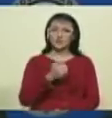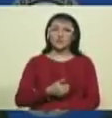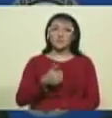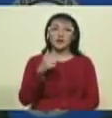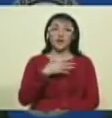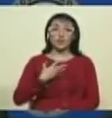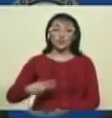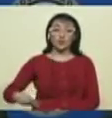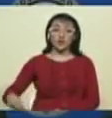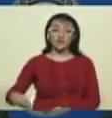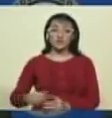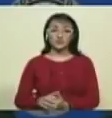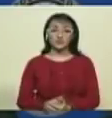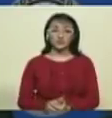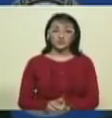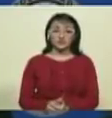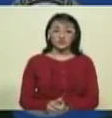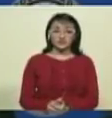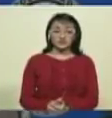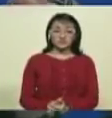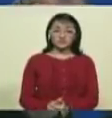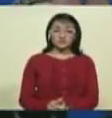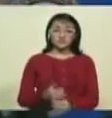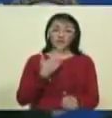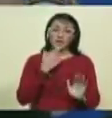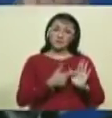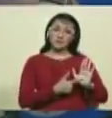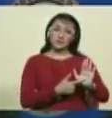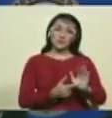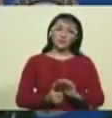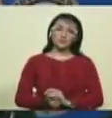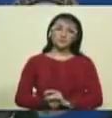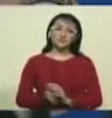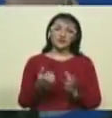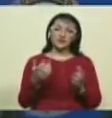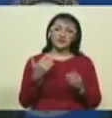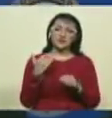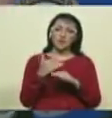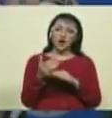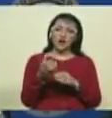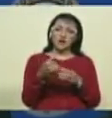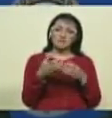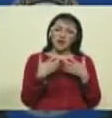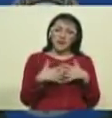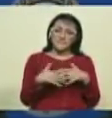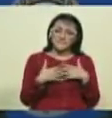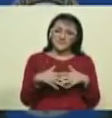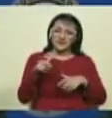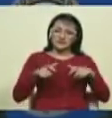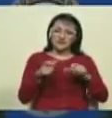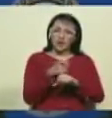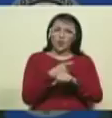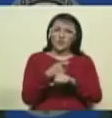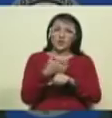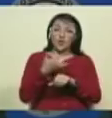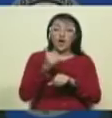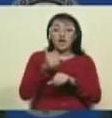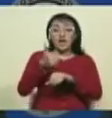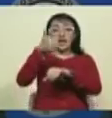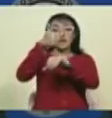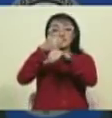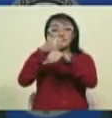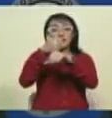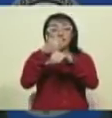del circo. Pero también el ejemplo que yo te ponía es como una gran corporación de gobiernos empresariales que tiene un jefe, que es Donald